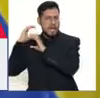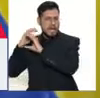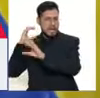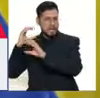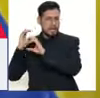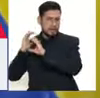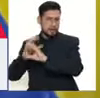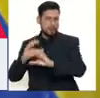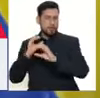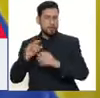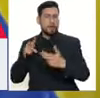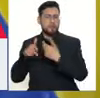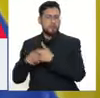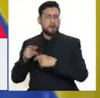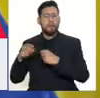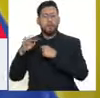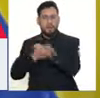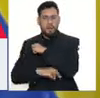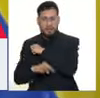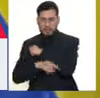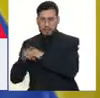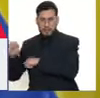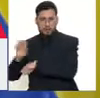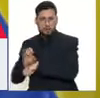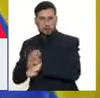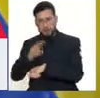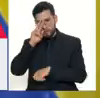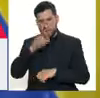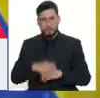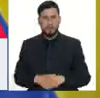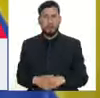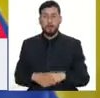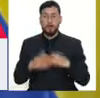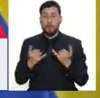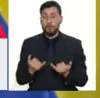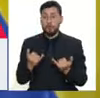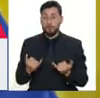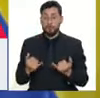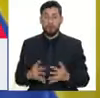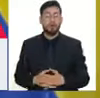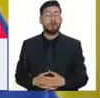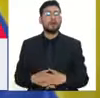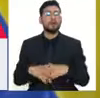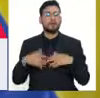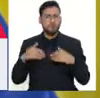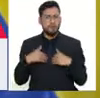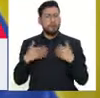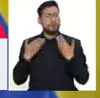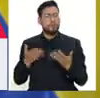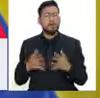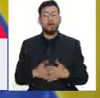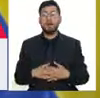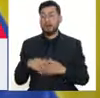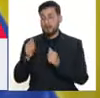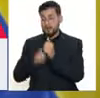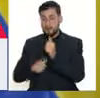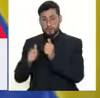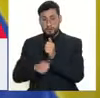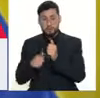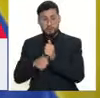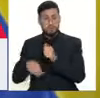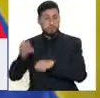entre nuestros países. En suma, el día de hoy hemos sostenido con nuestros